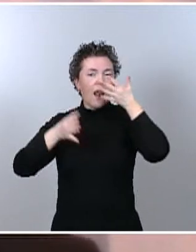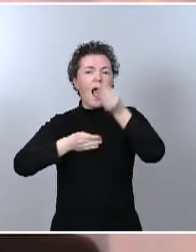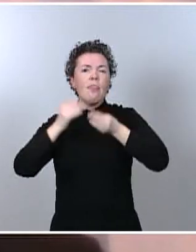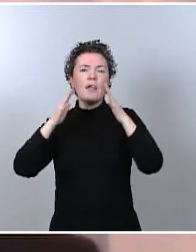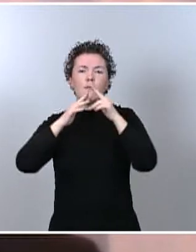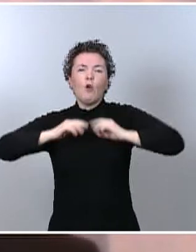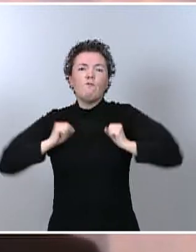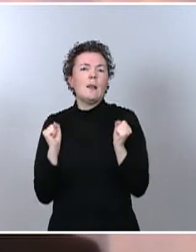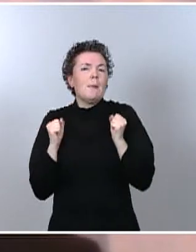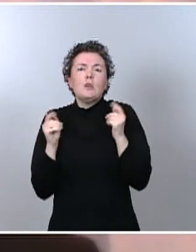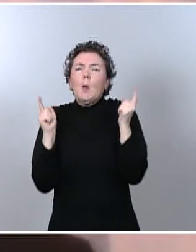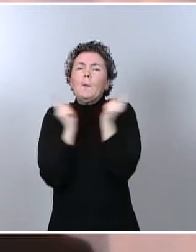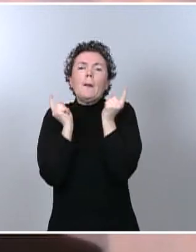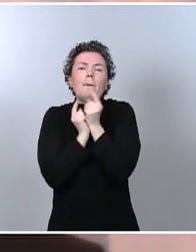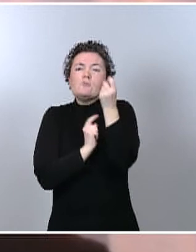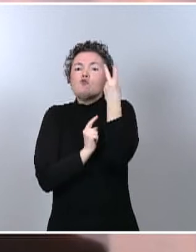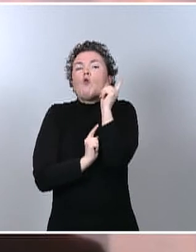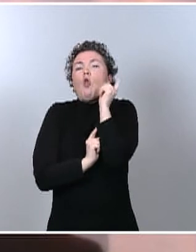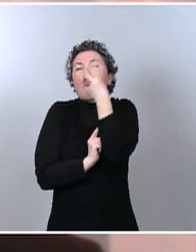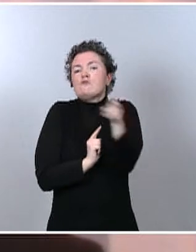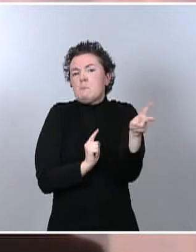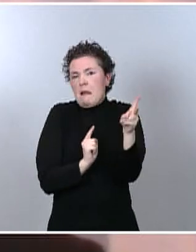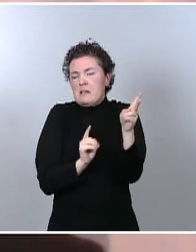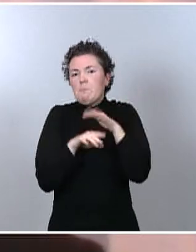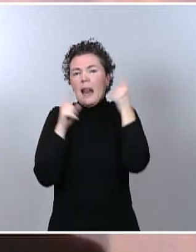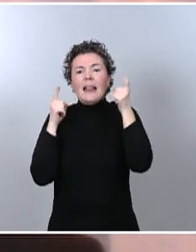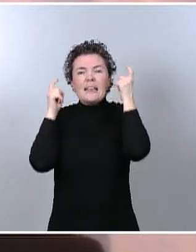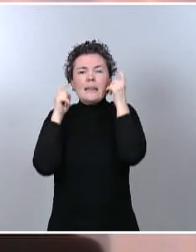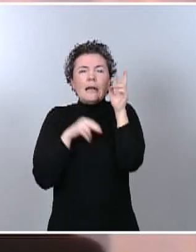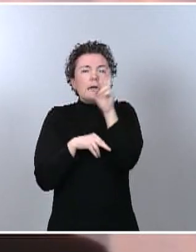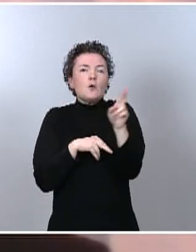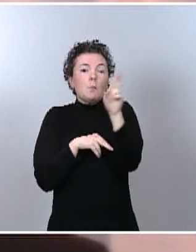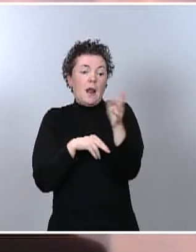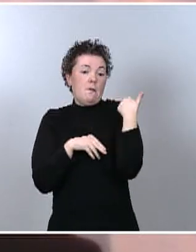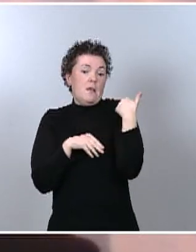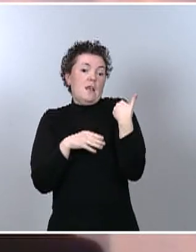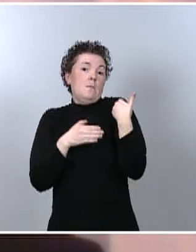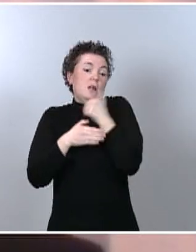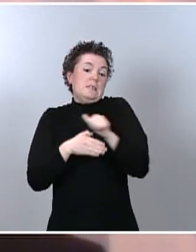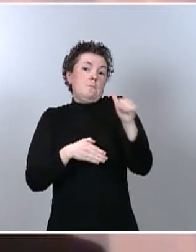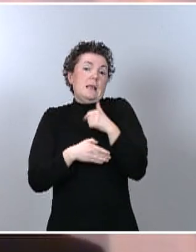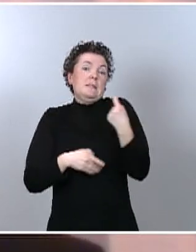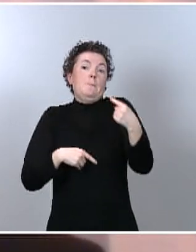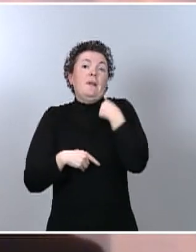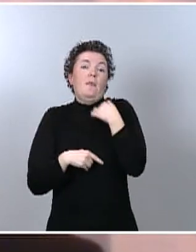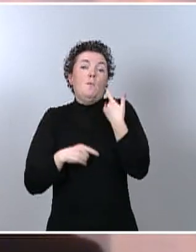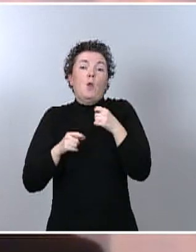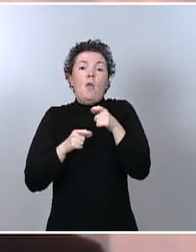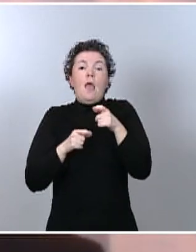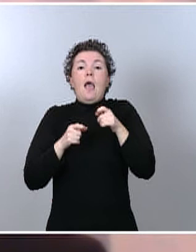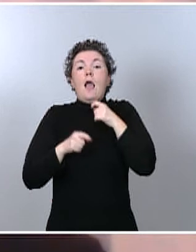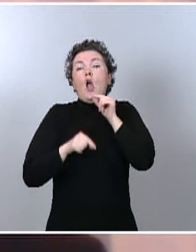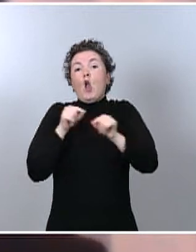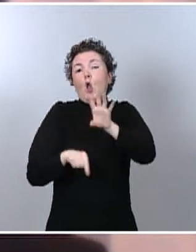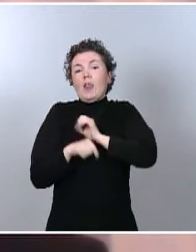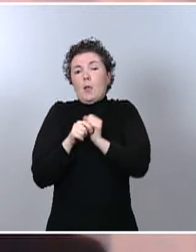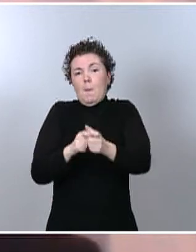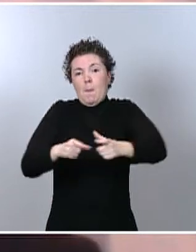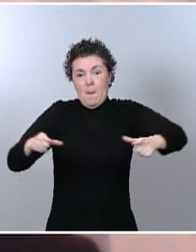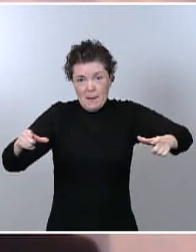la posibilidad de llevar a cabo un confinamiento más severo después de las Navidades, que es algo que recomiendan algunos